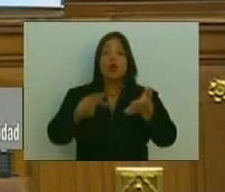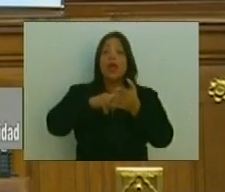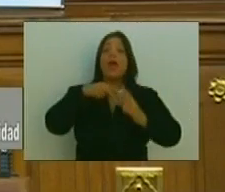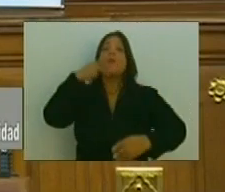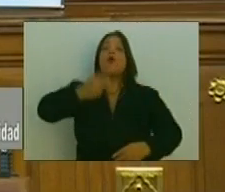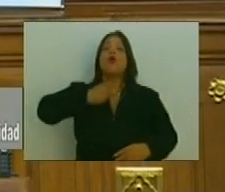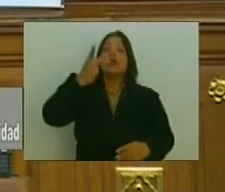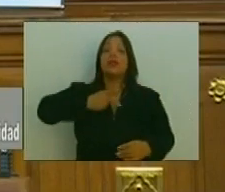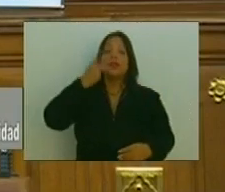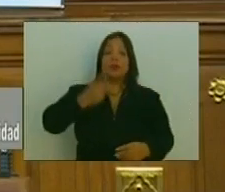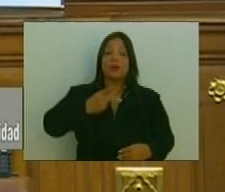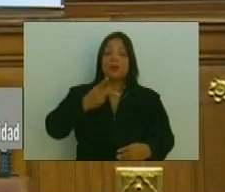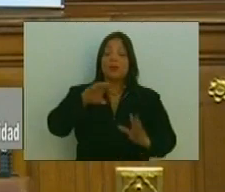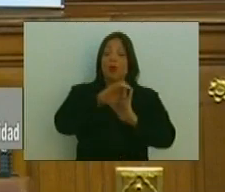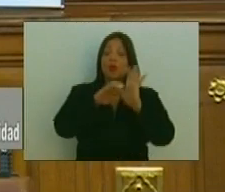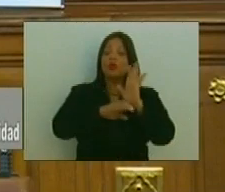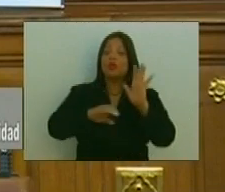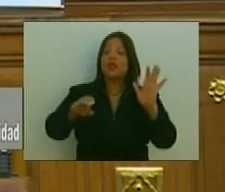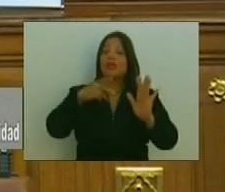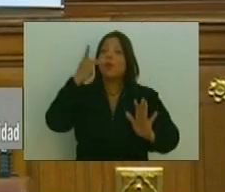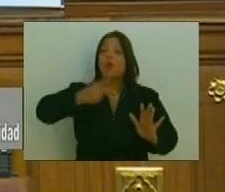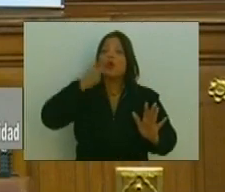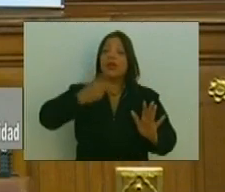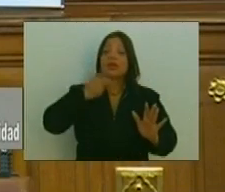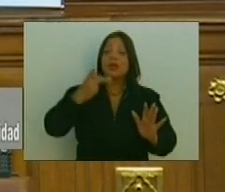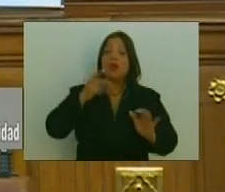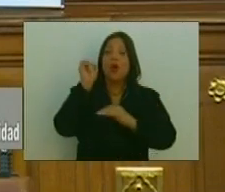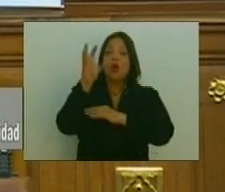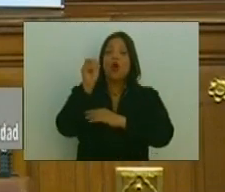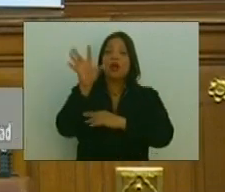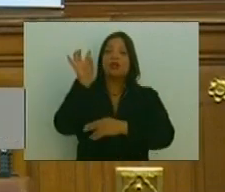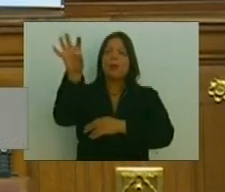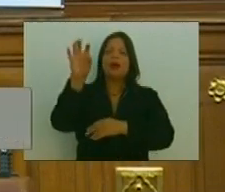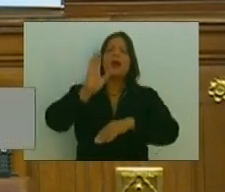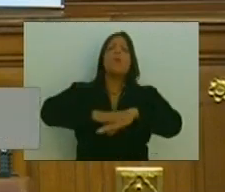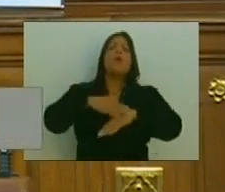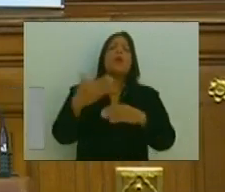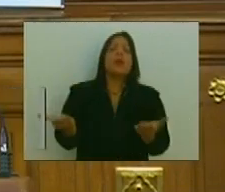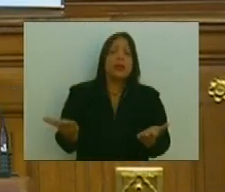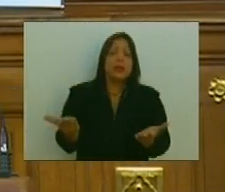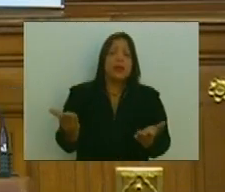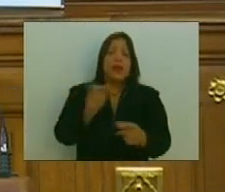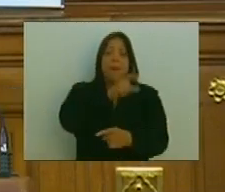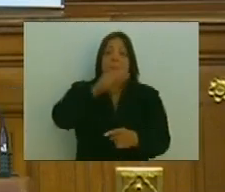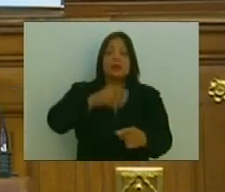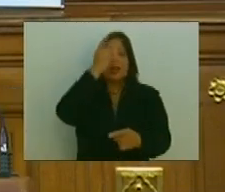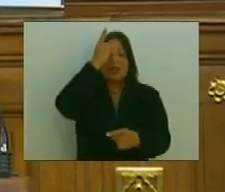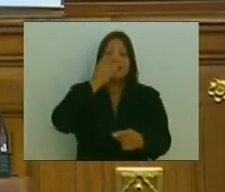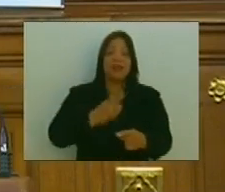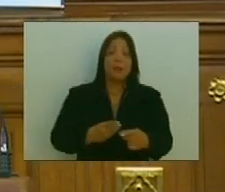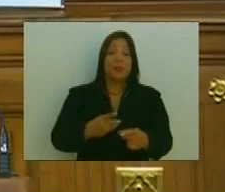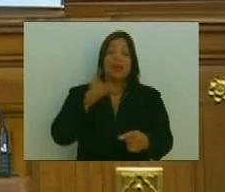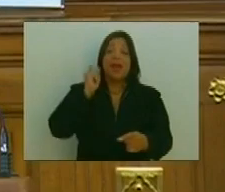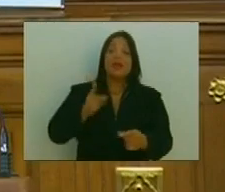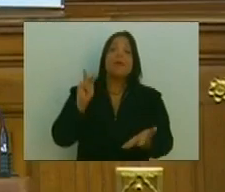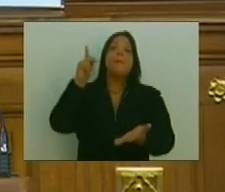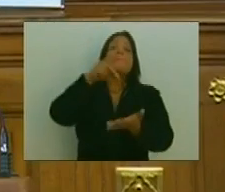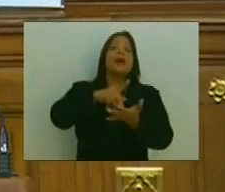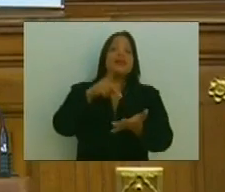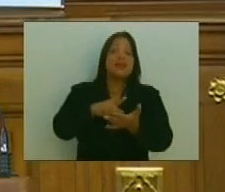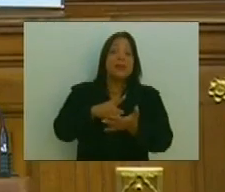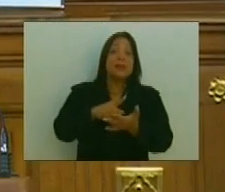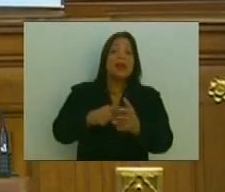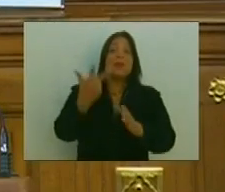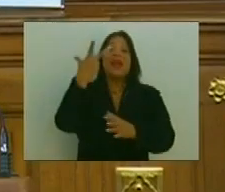político, eje constituyente político del Congreso de la Patria. ¿Por qué? Porque las personas con discapacidad deben participar en los